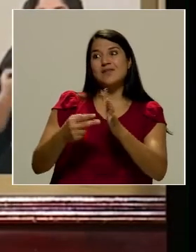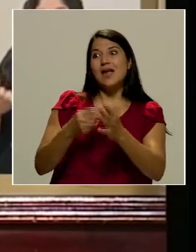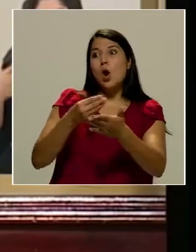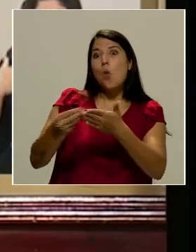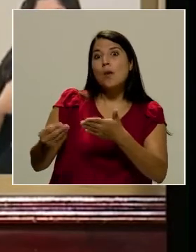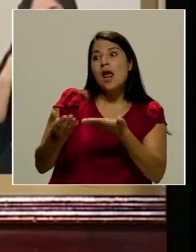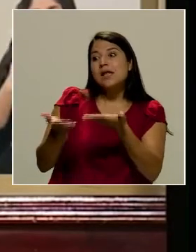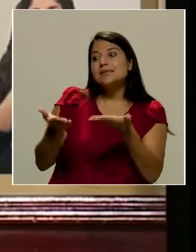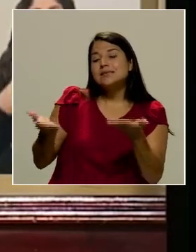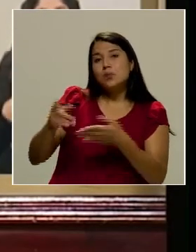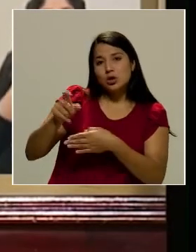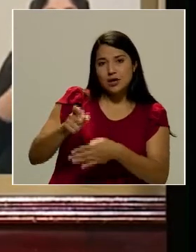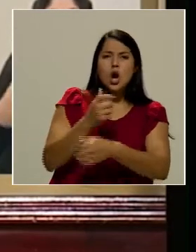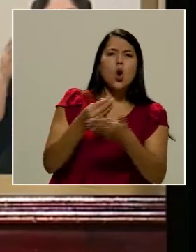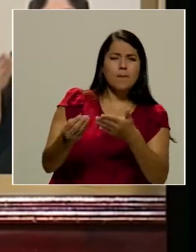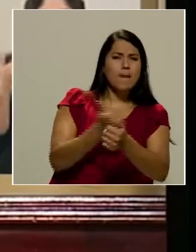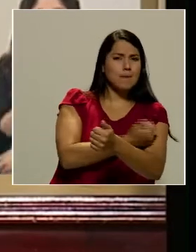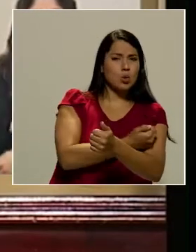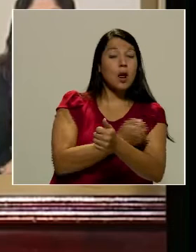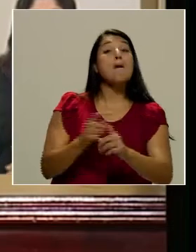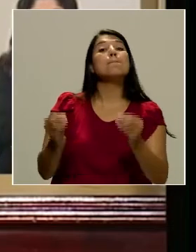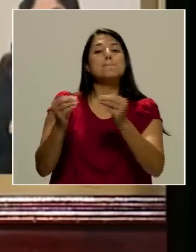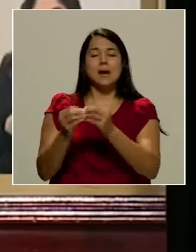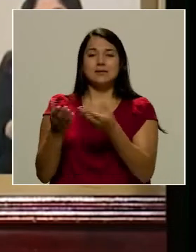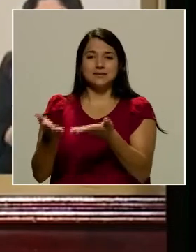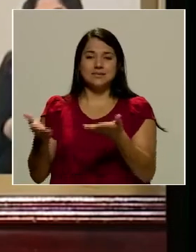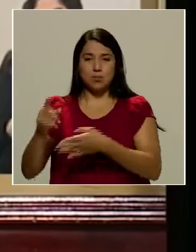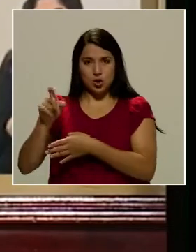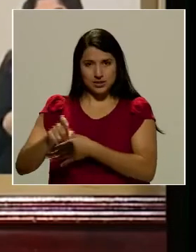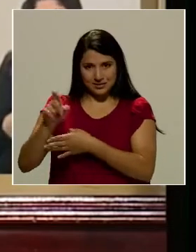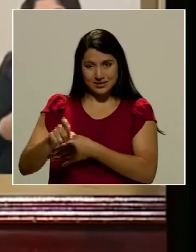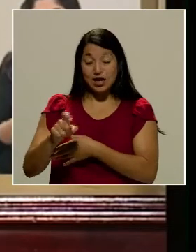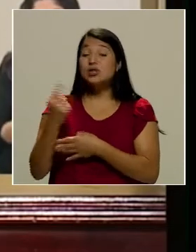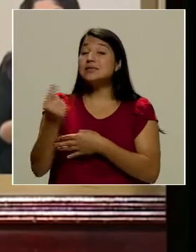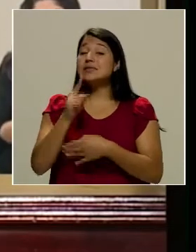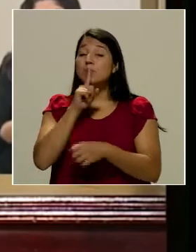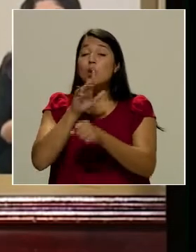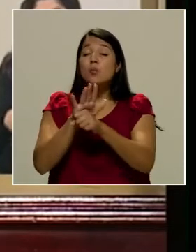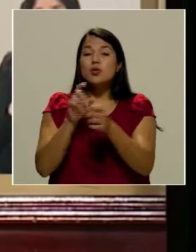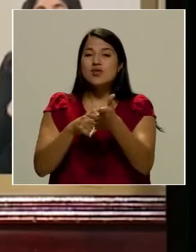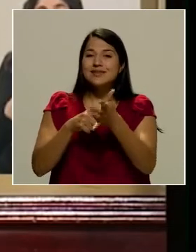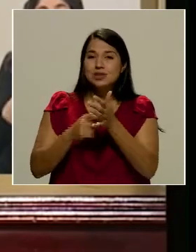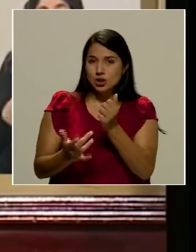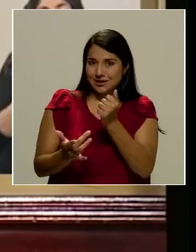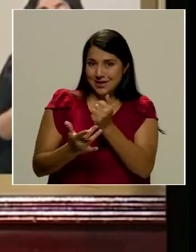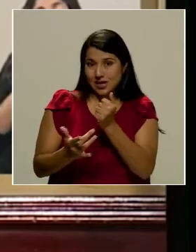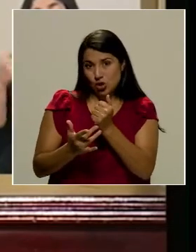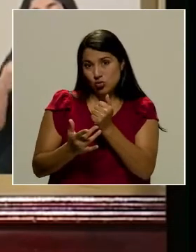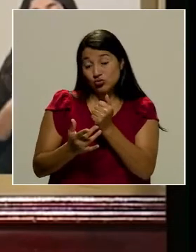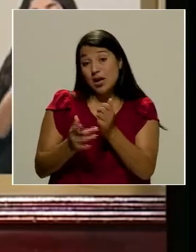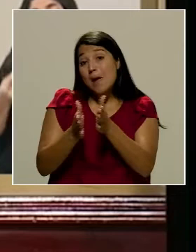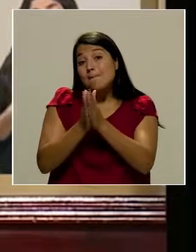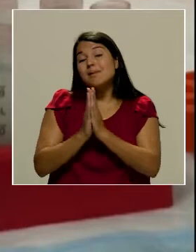debida implementación de conformidad con los requisitos técnicos que exija cada una de las casas farmacéuticas para los